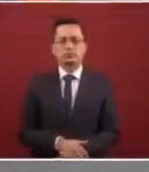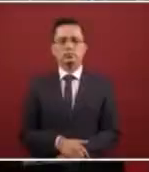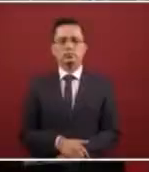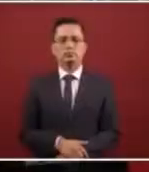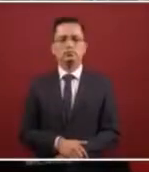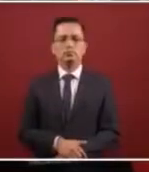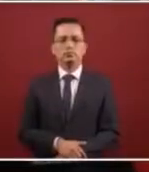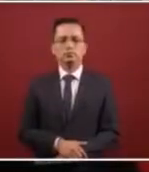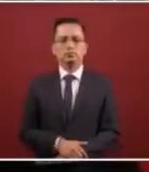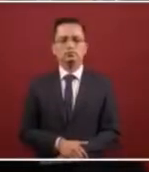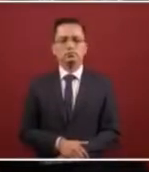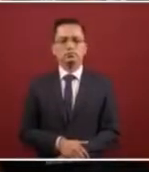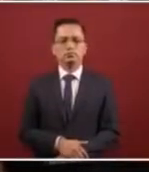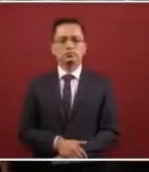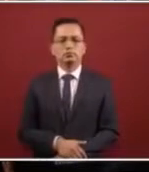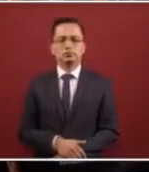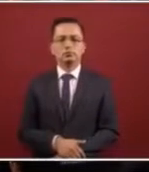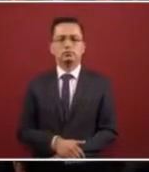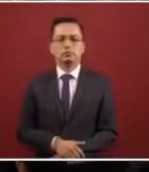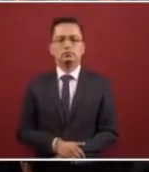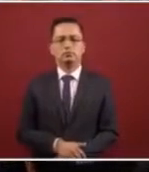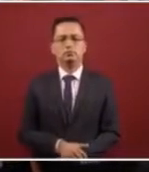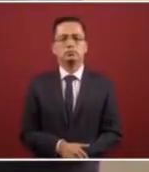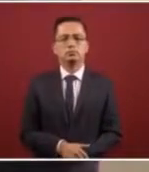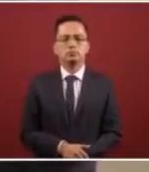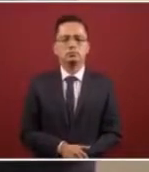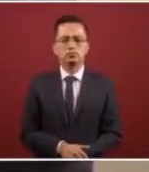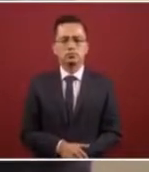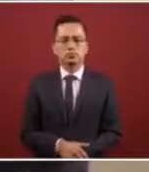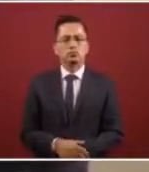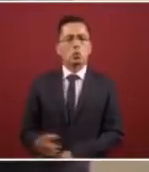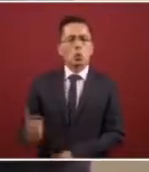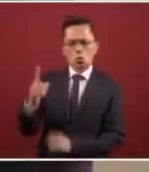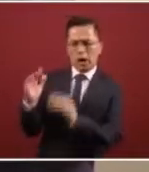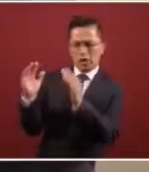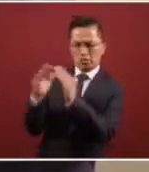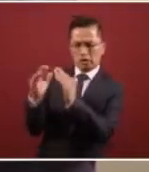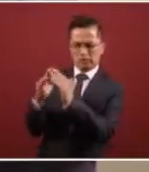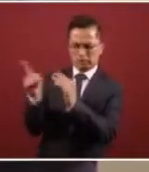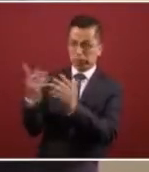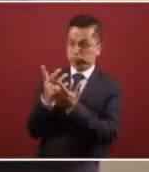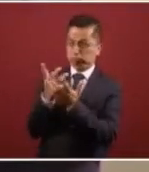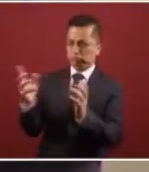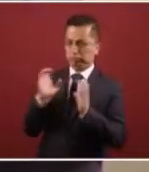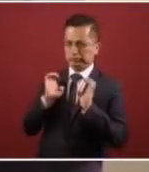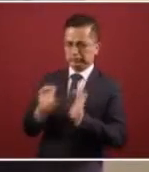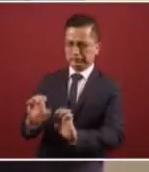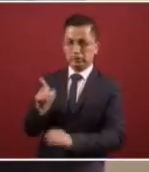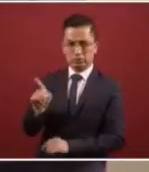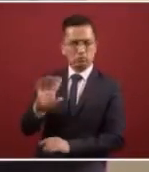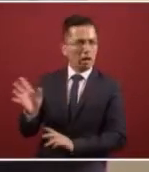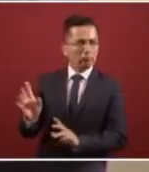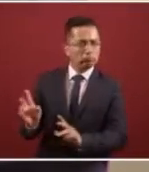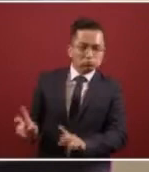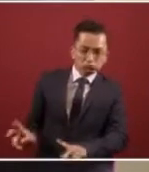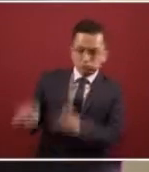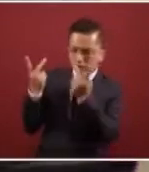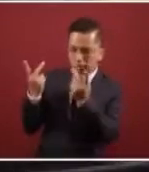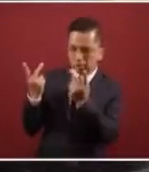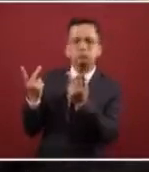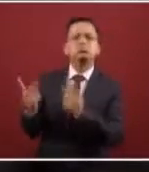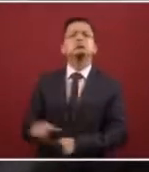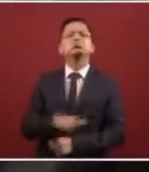Entonces, se subastó una casa, una residencia, y mandamos a